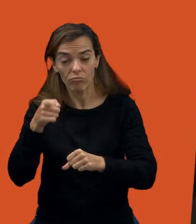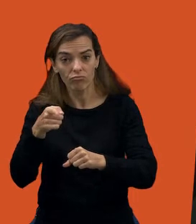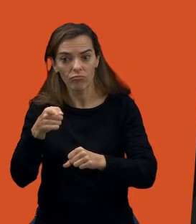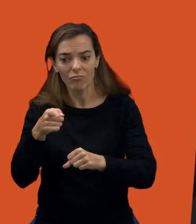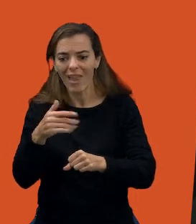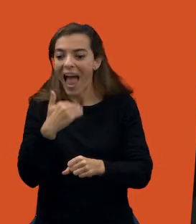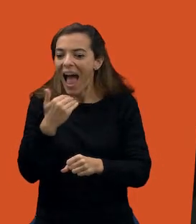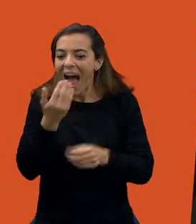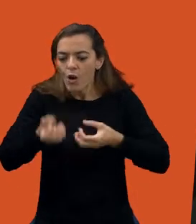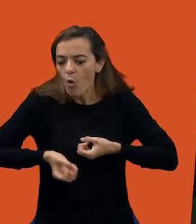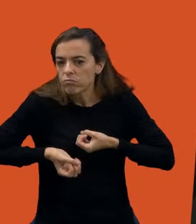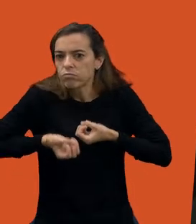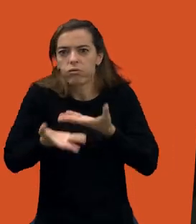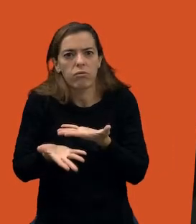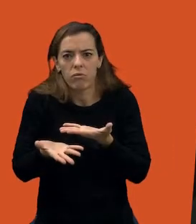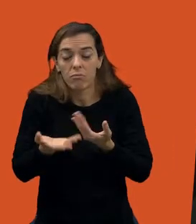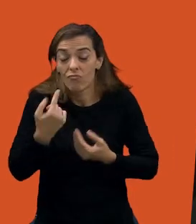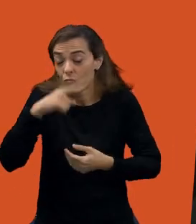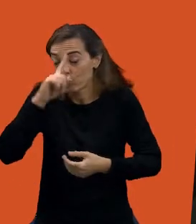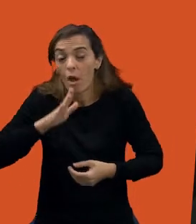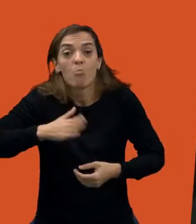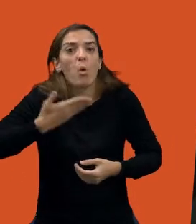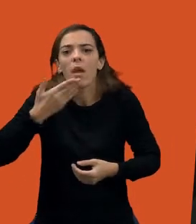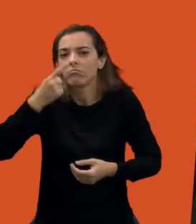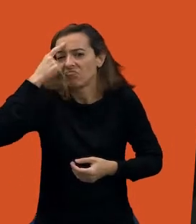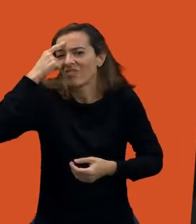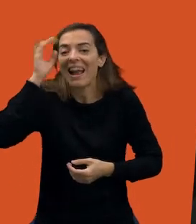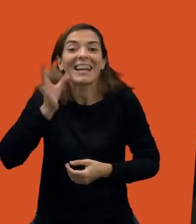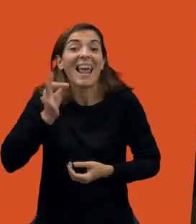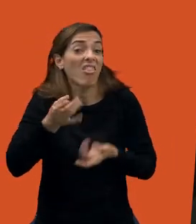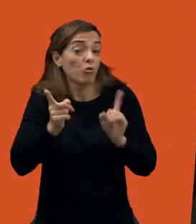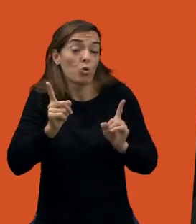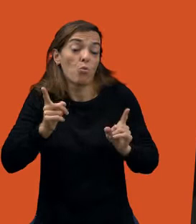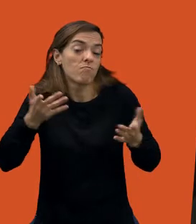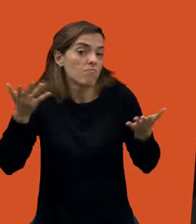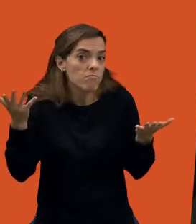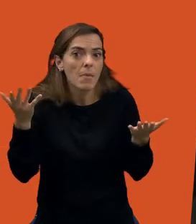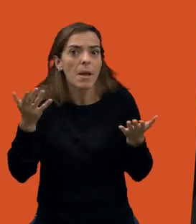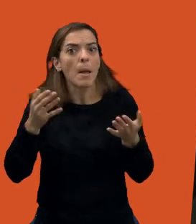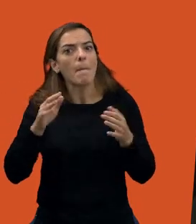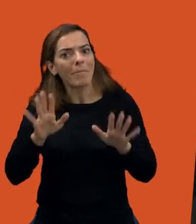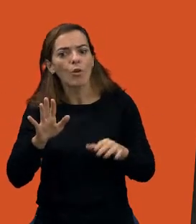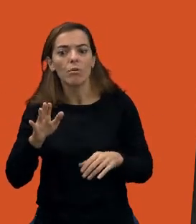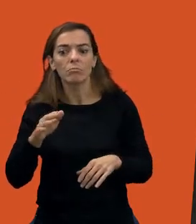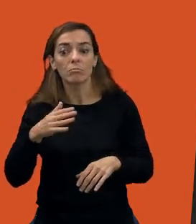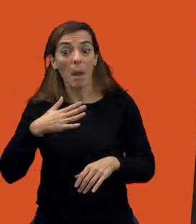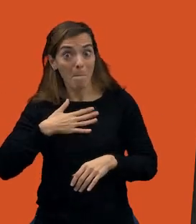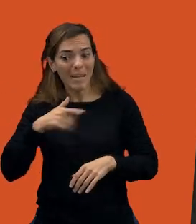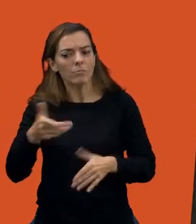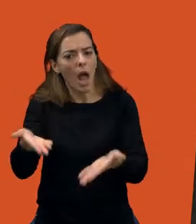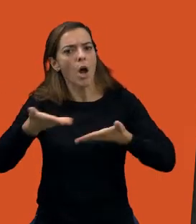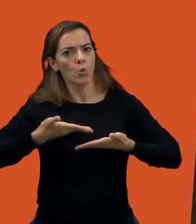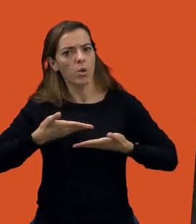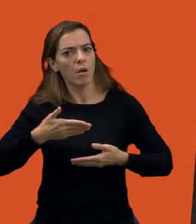directa, algo se está transmitiendo ahí, no sé, a lo mejor, puede que sea simplemente una creencia, pero